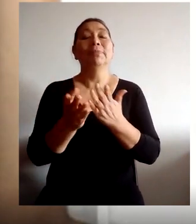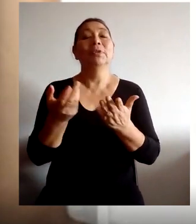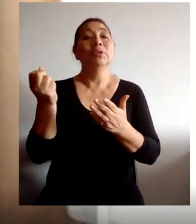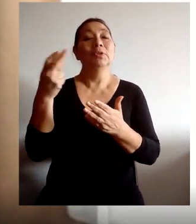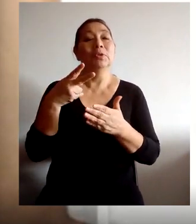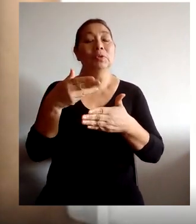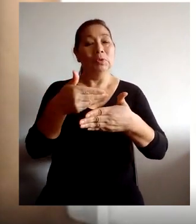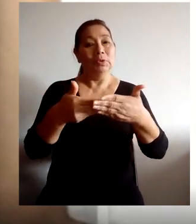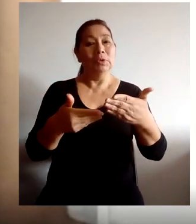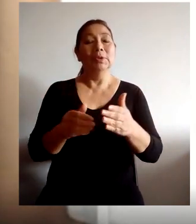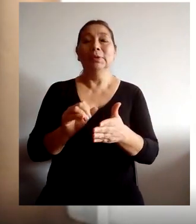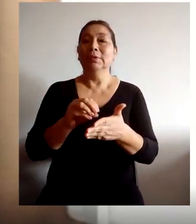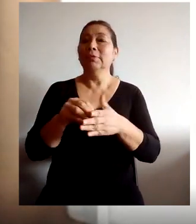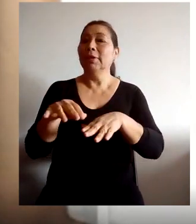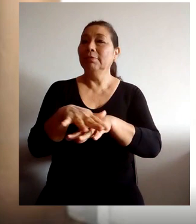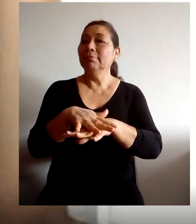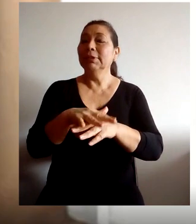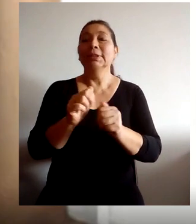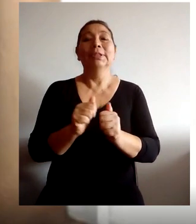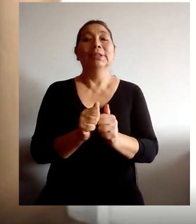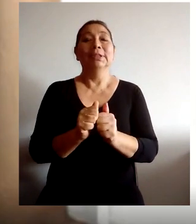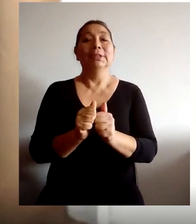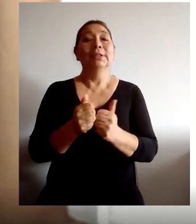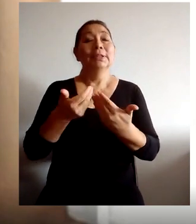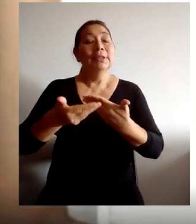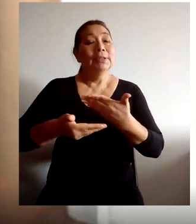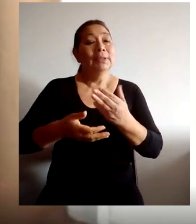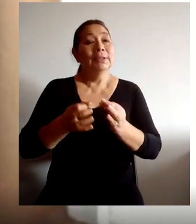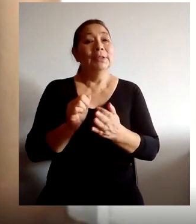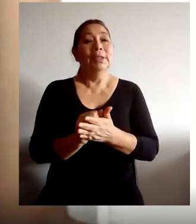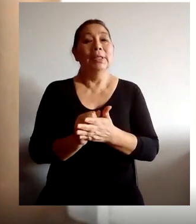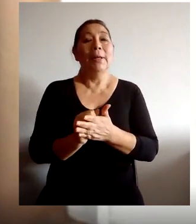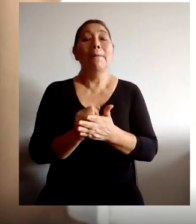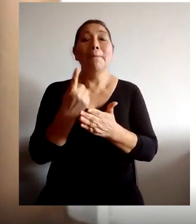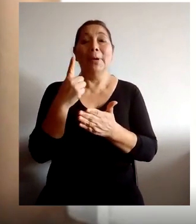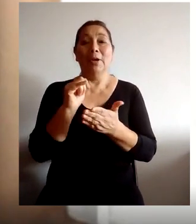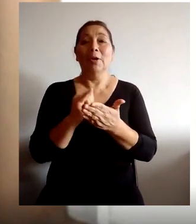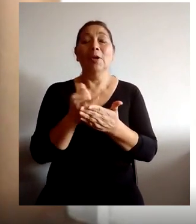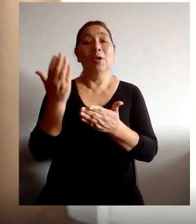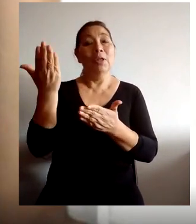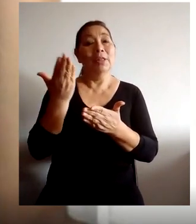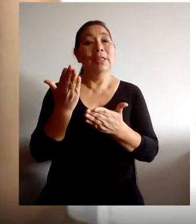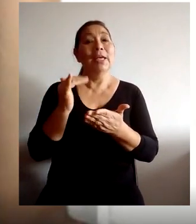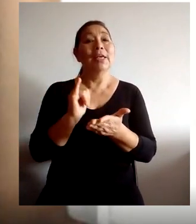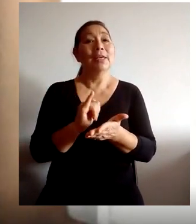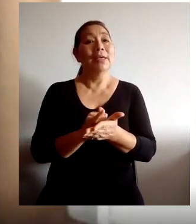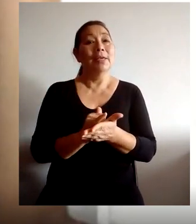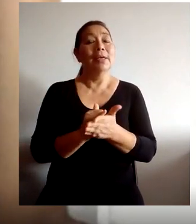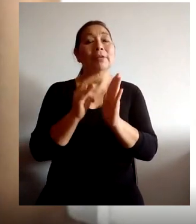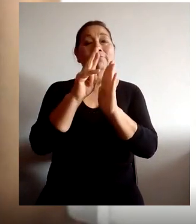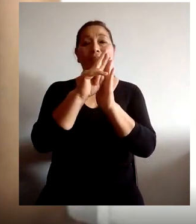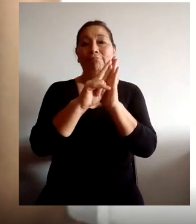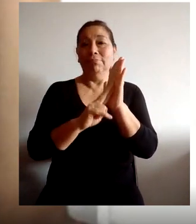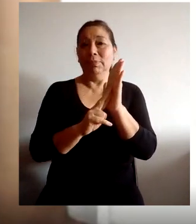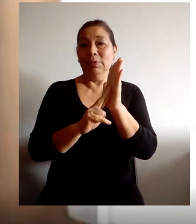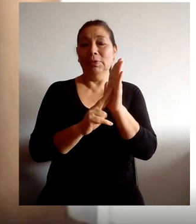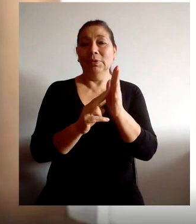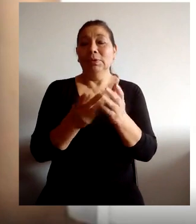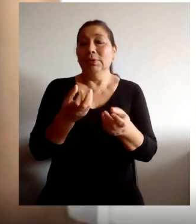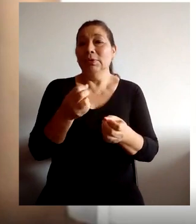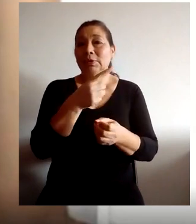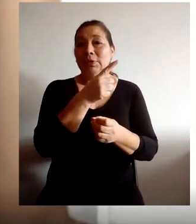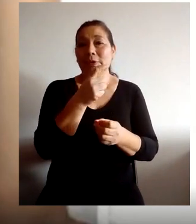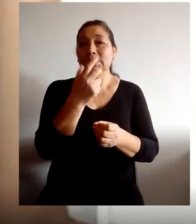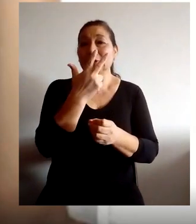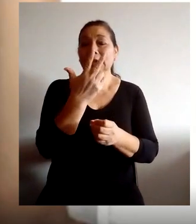ordena que la resolución 135 sea declarada nula y se le otorgue renta vitalicia